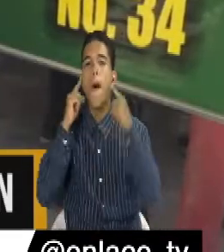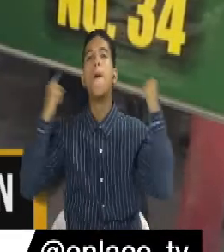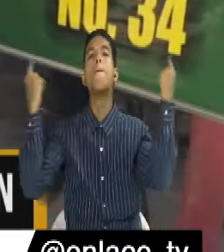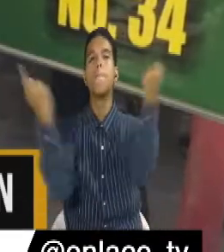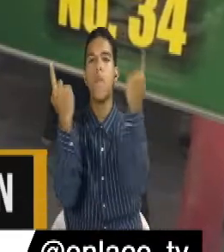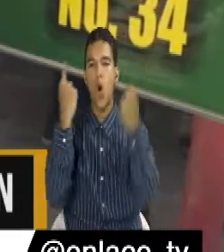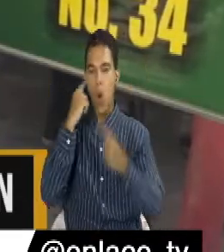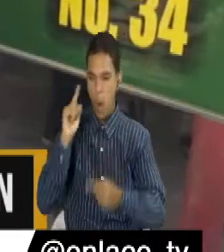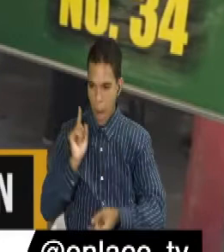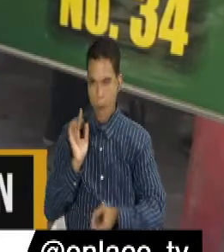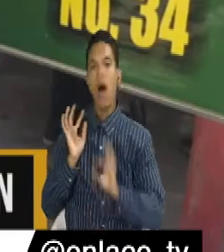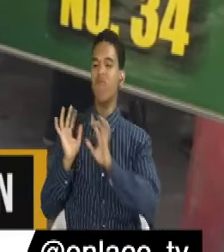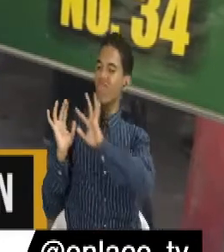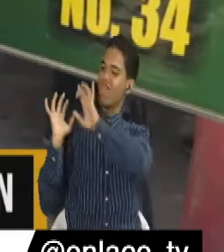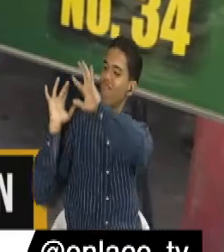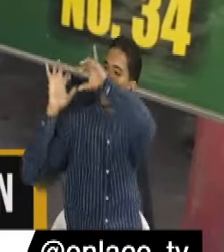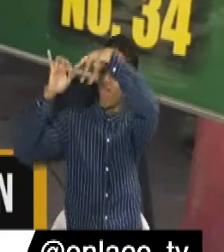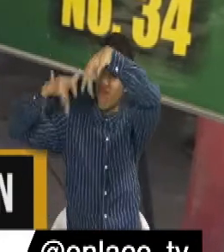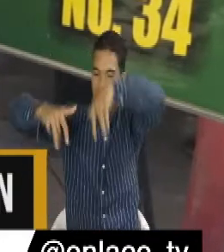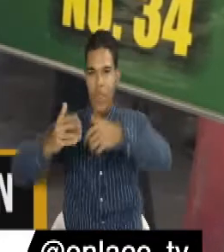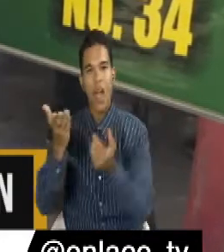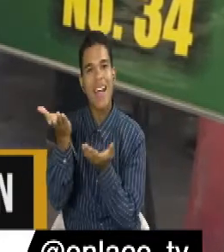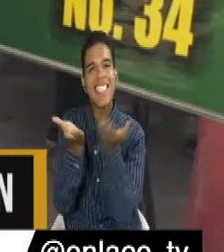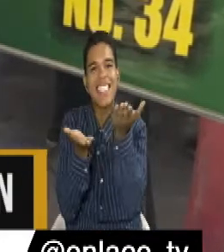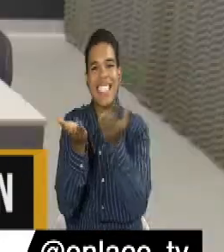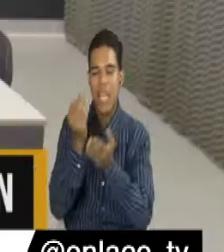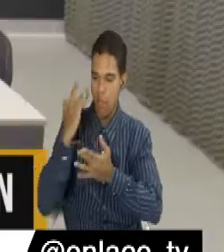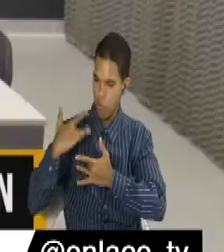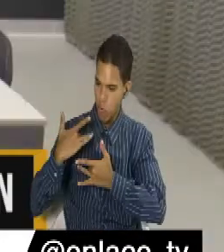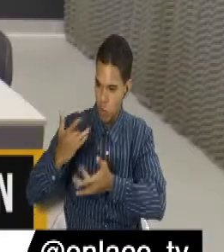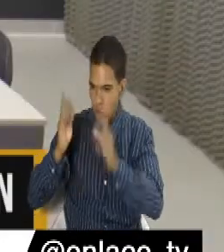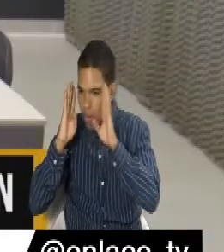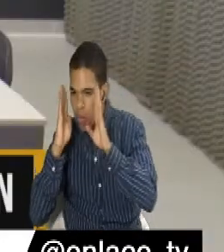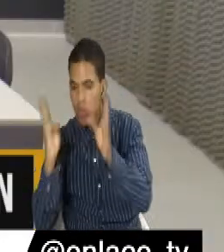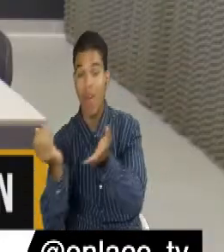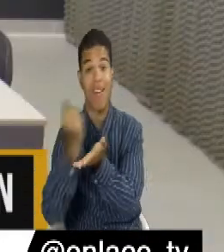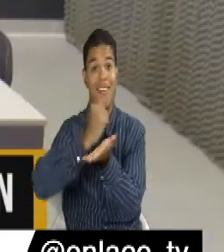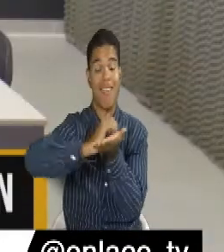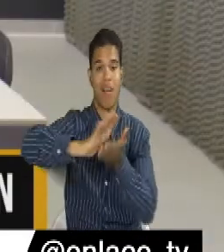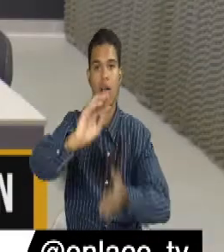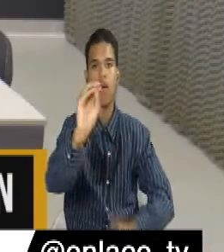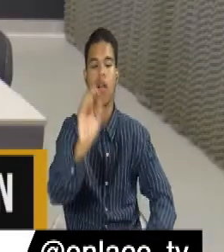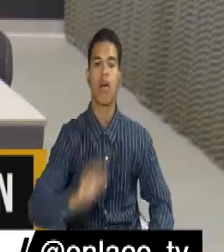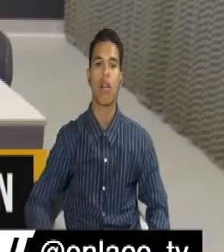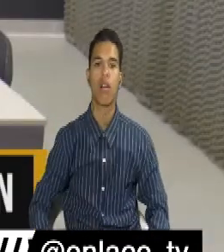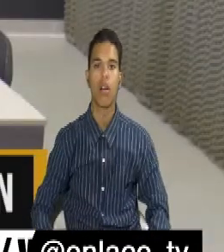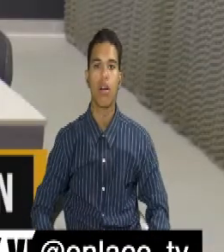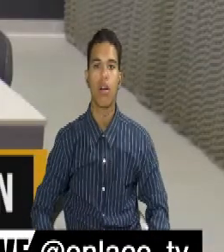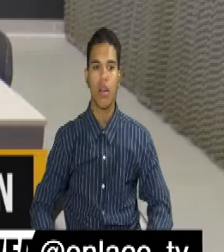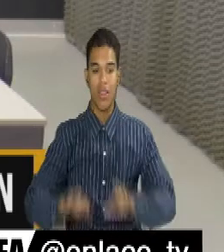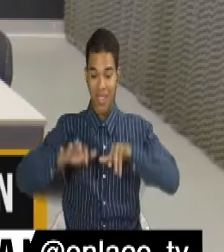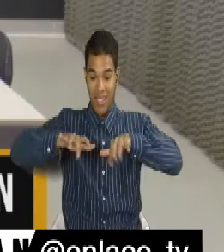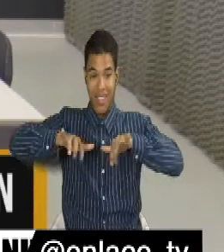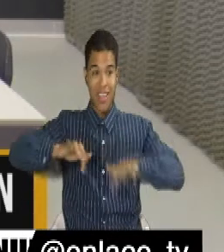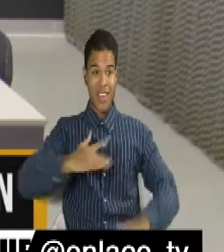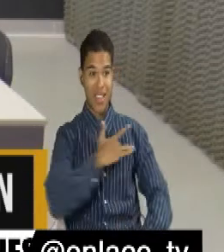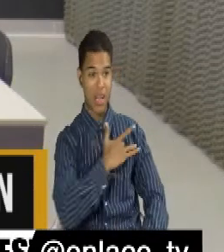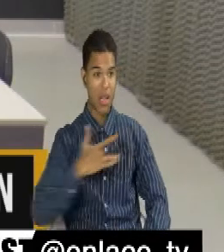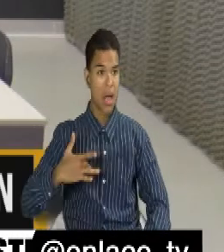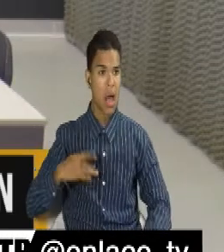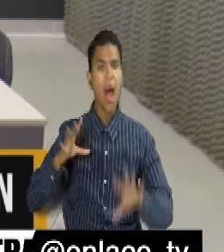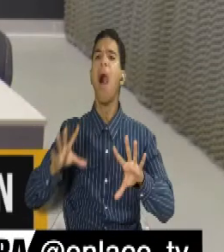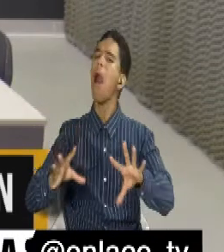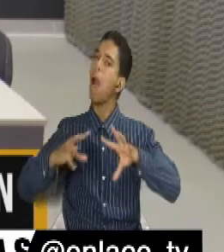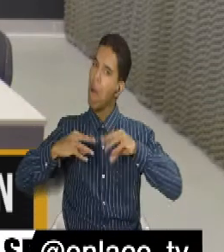Los servicios que se prestaron se ofrecieron de forma gratuita. La Secretaría de Salud, pues, tuvo una buena acogida conjunto con la ESI,